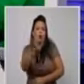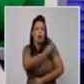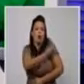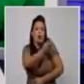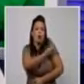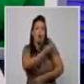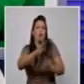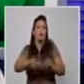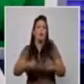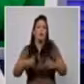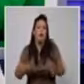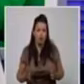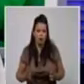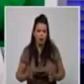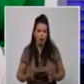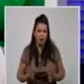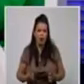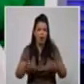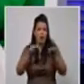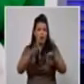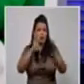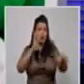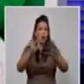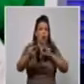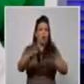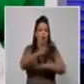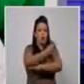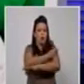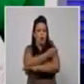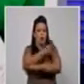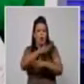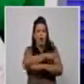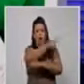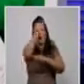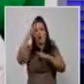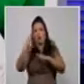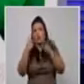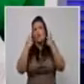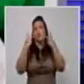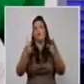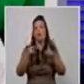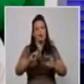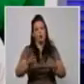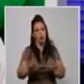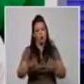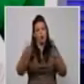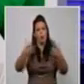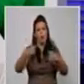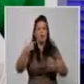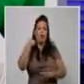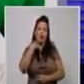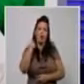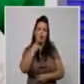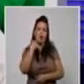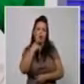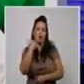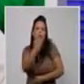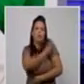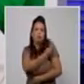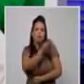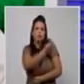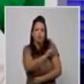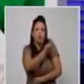protege para toda la vida. Tienes que reactivarlo todos los años. Por lo tanto, siempre habrá un grupo de personas que estén